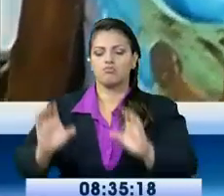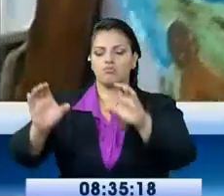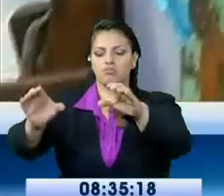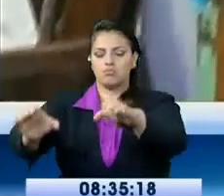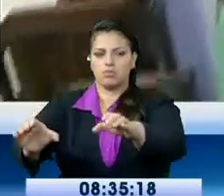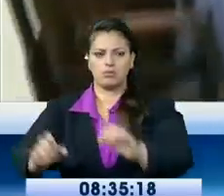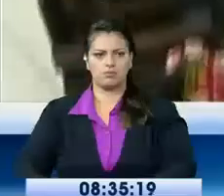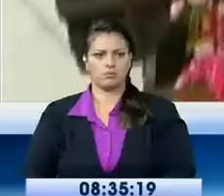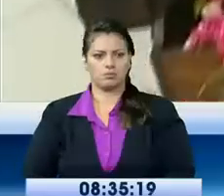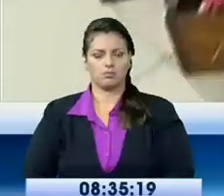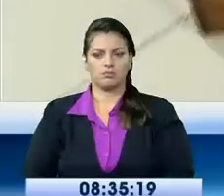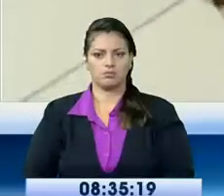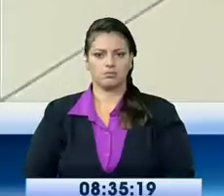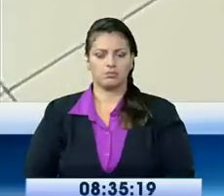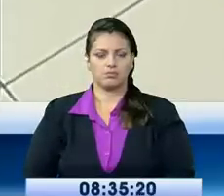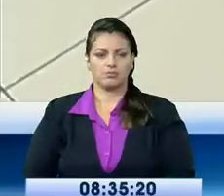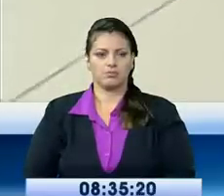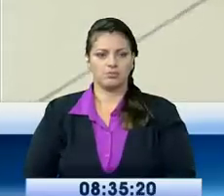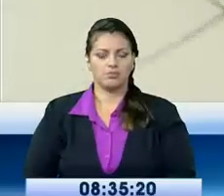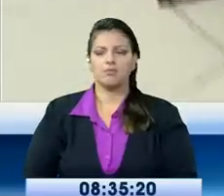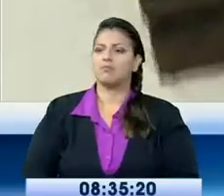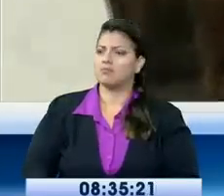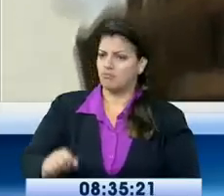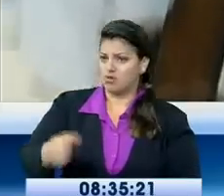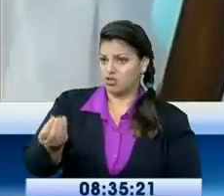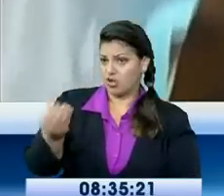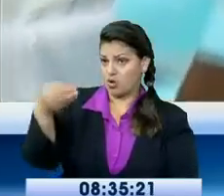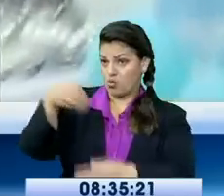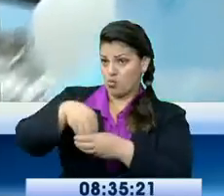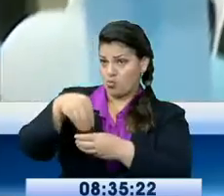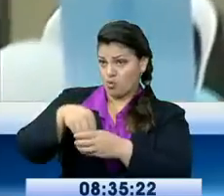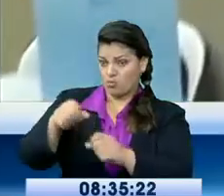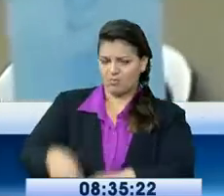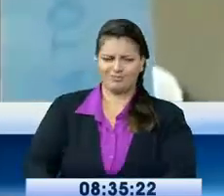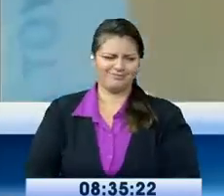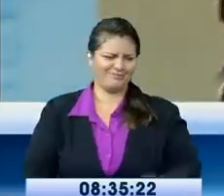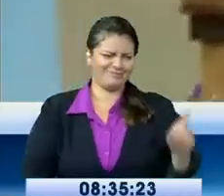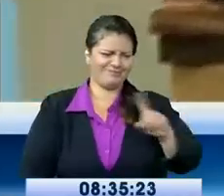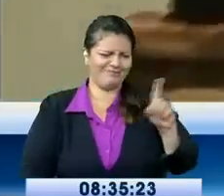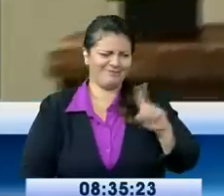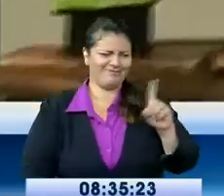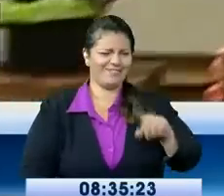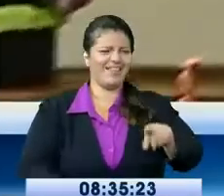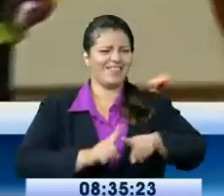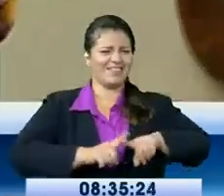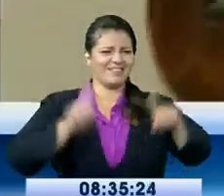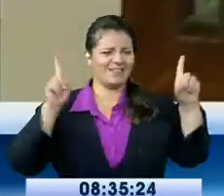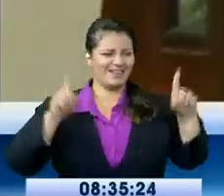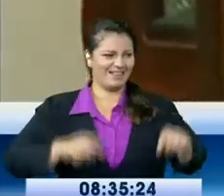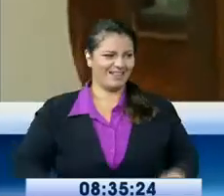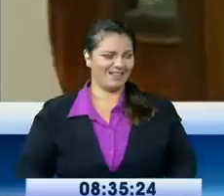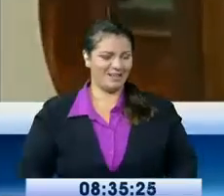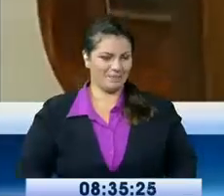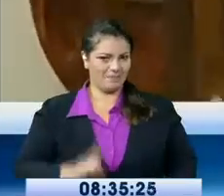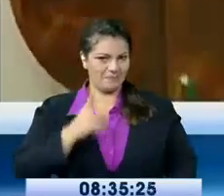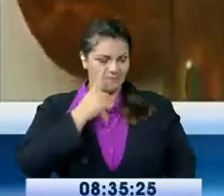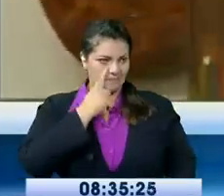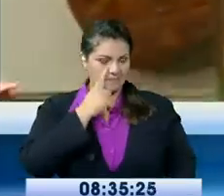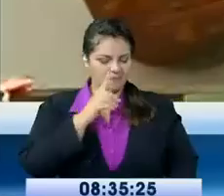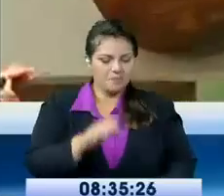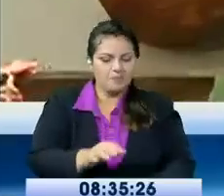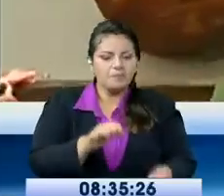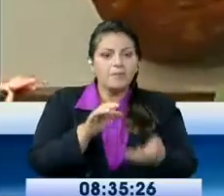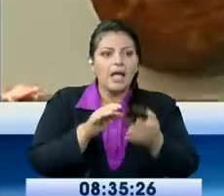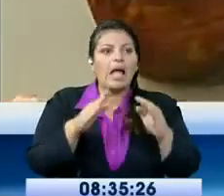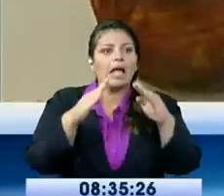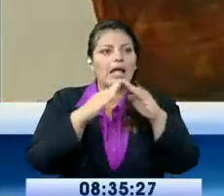como alcancía no. Aquí tenemos una alcancía. Ah, estas sí son alcancías. Esta sí es una alcancía. Mire, esta de aquí, por ejemplo. En forma de una casita. En forma de una